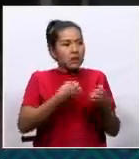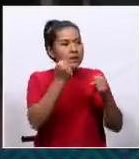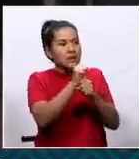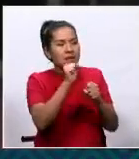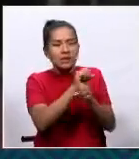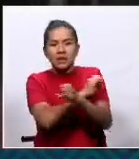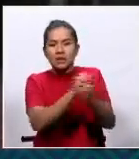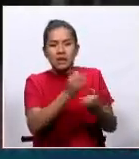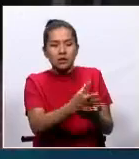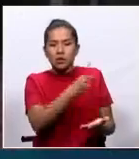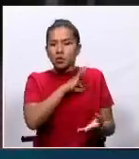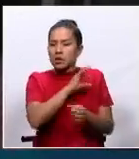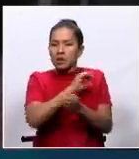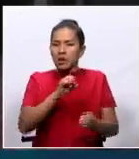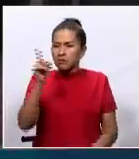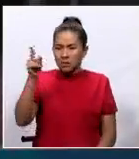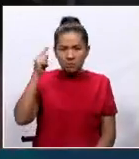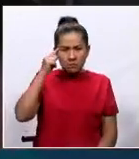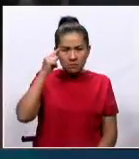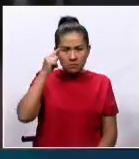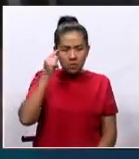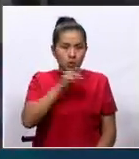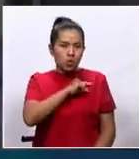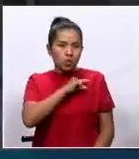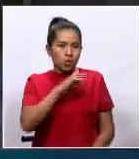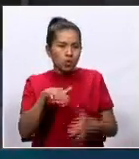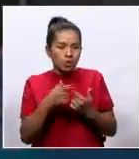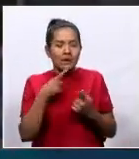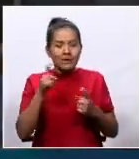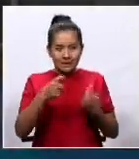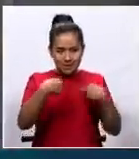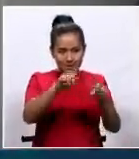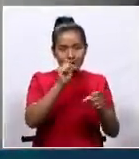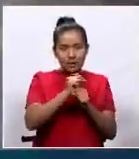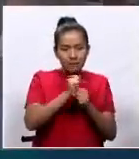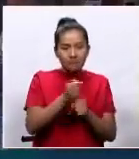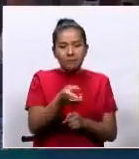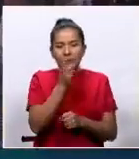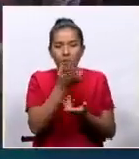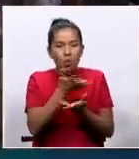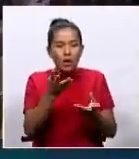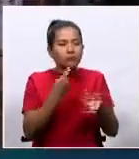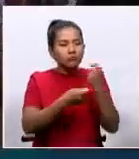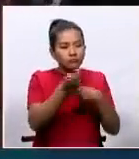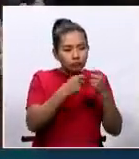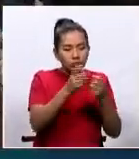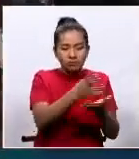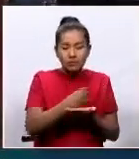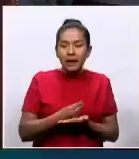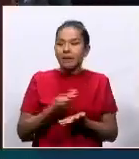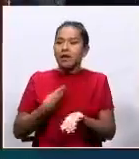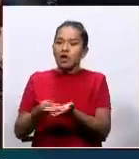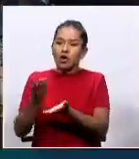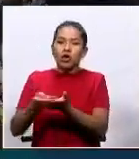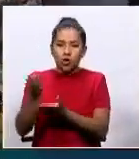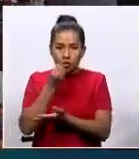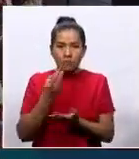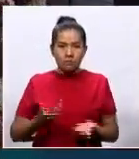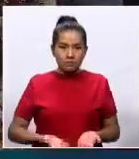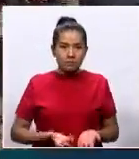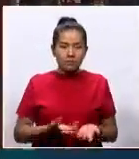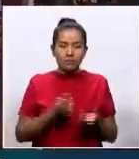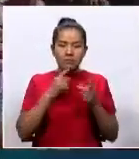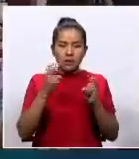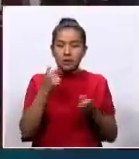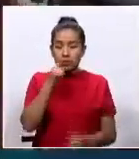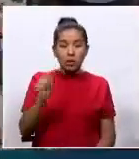eso? No se mete a las cabezas que diario se ganan, venden refresquito o bolito. ¿Y a quién van a vender? Como ella, son